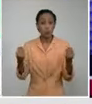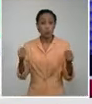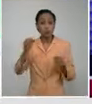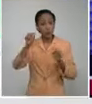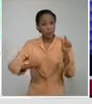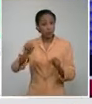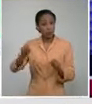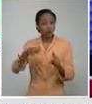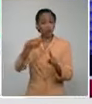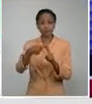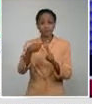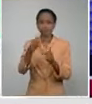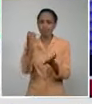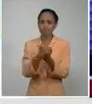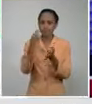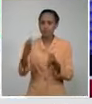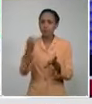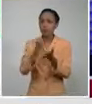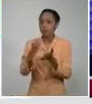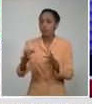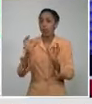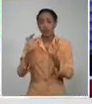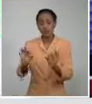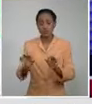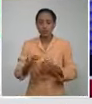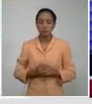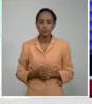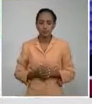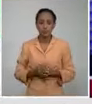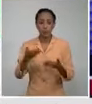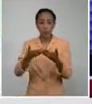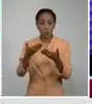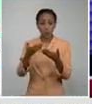venido confirmando. Se procesaron